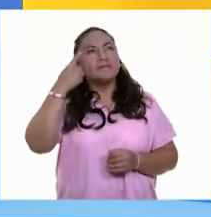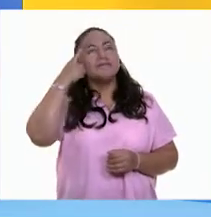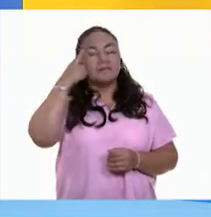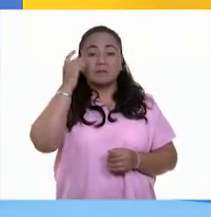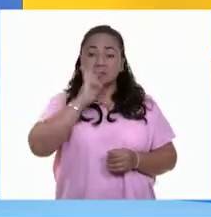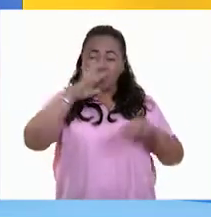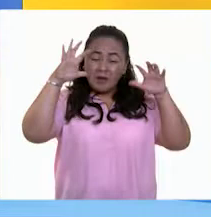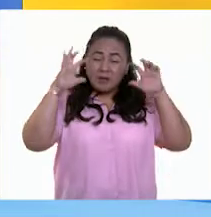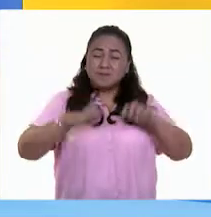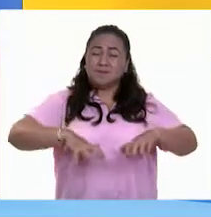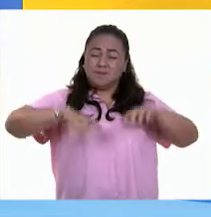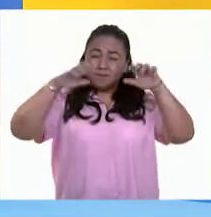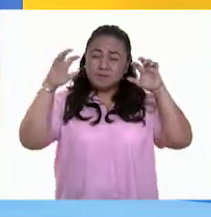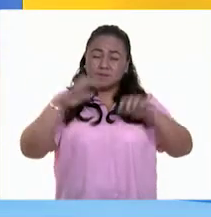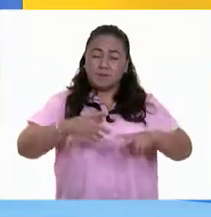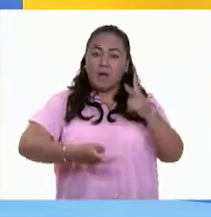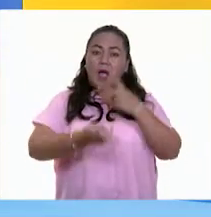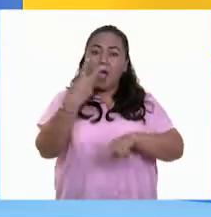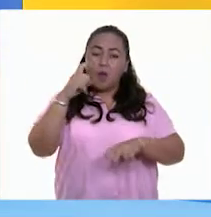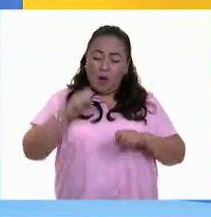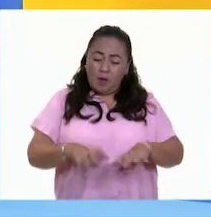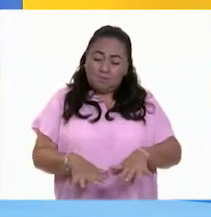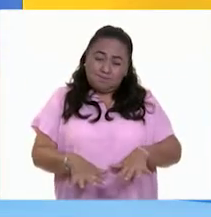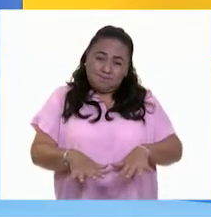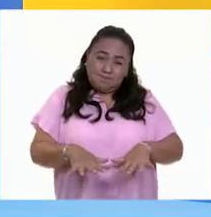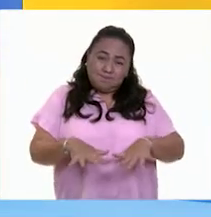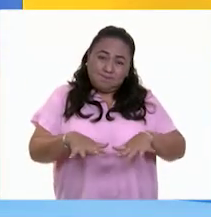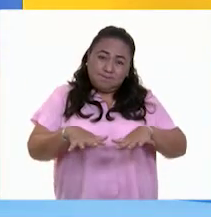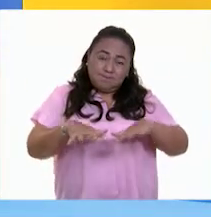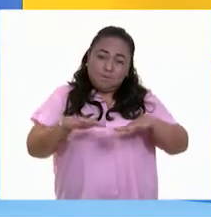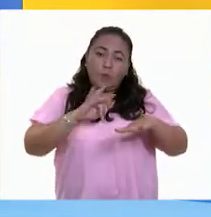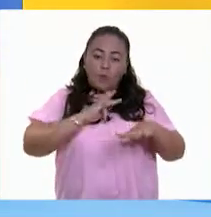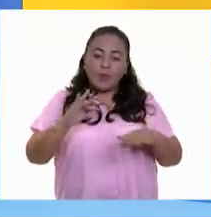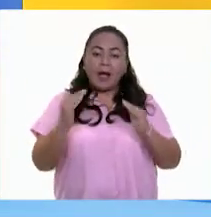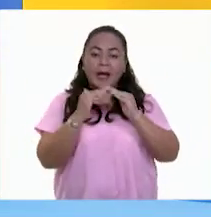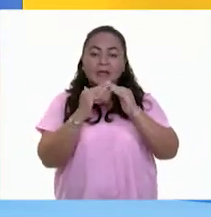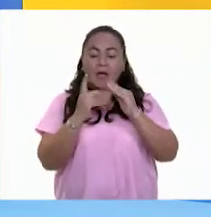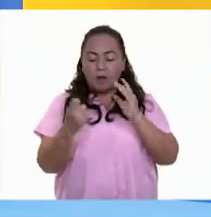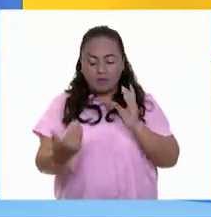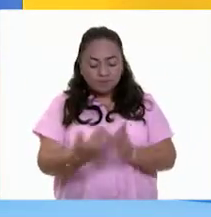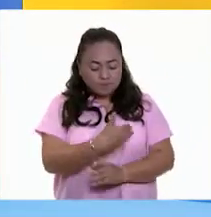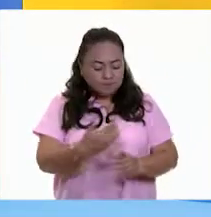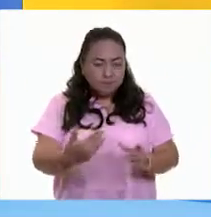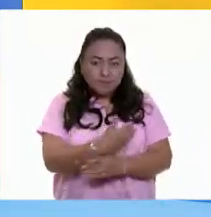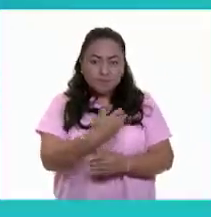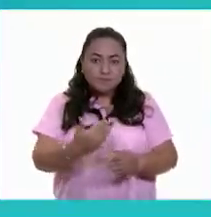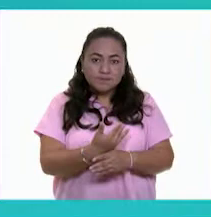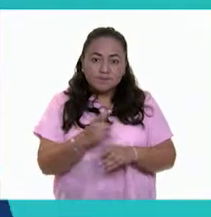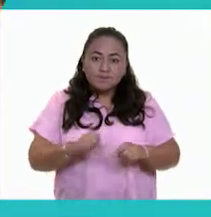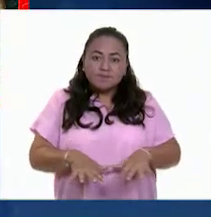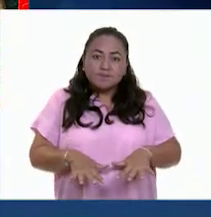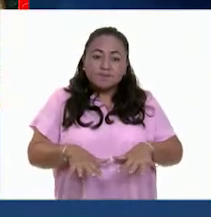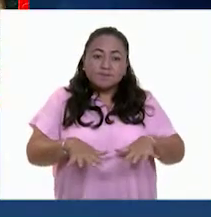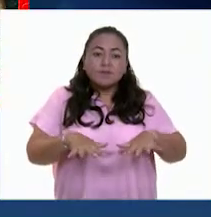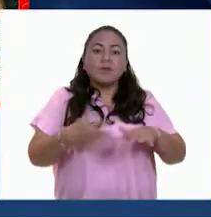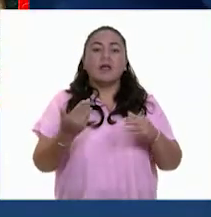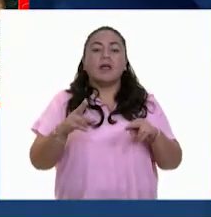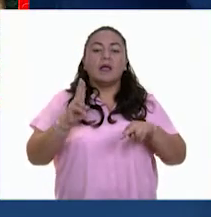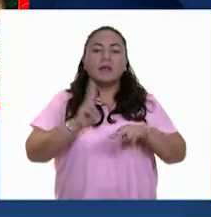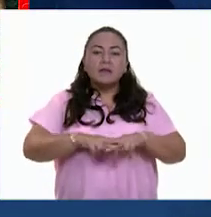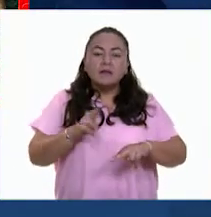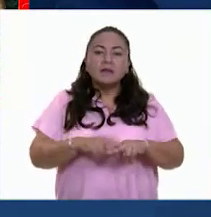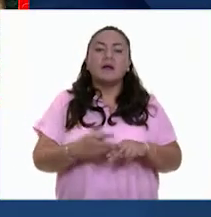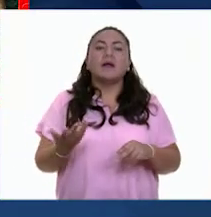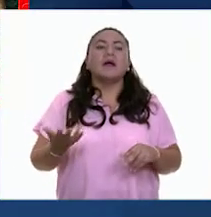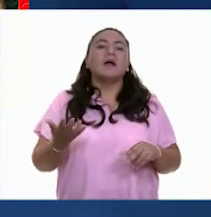generarse inundaciones, el agua podría comenzar a entrar en los hogares y en consecuencia los muebles, aparatos